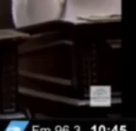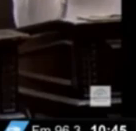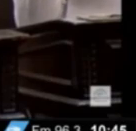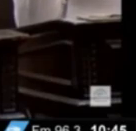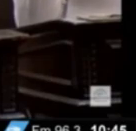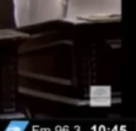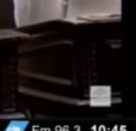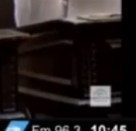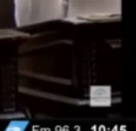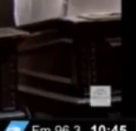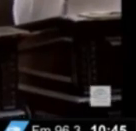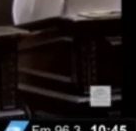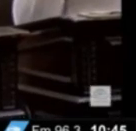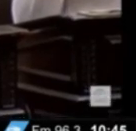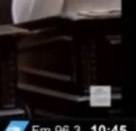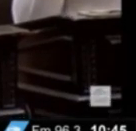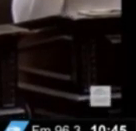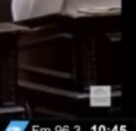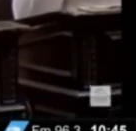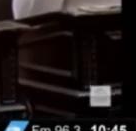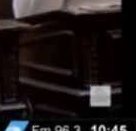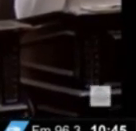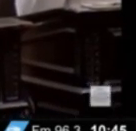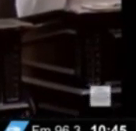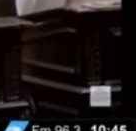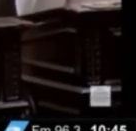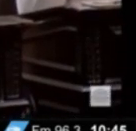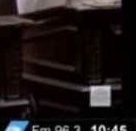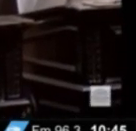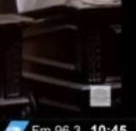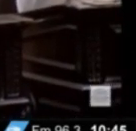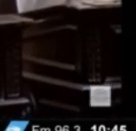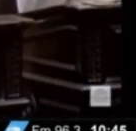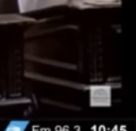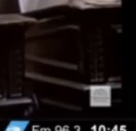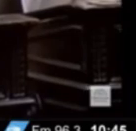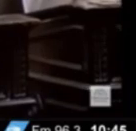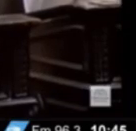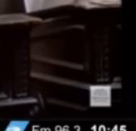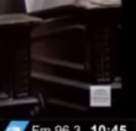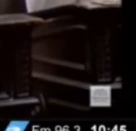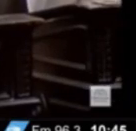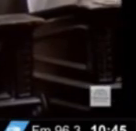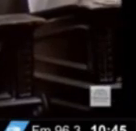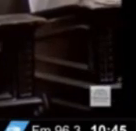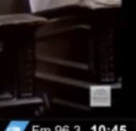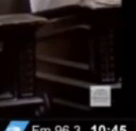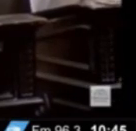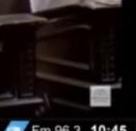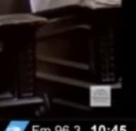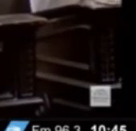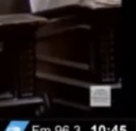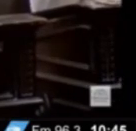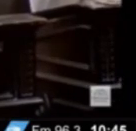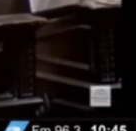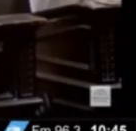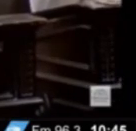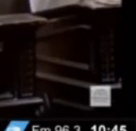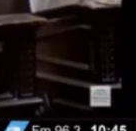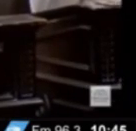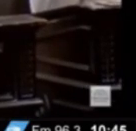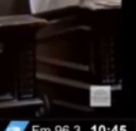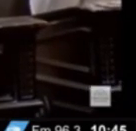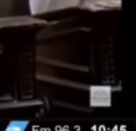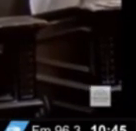soy haora cultur presento a conciencia negra San Juan colectivo FR centrado que hemos creado con mi hermana